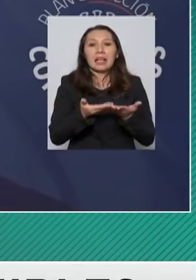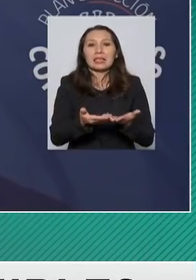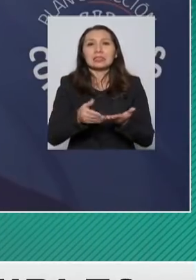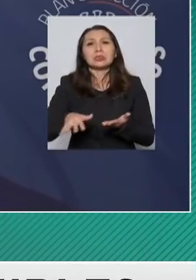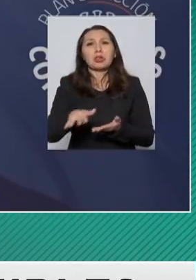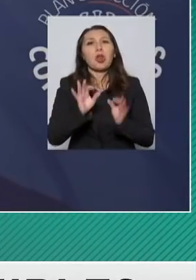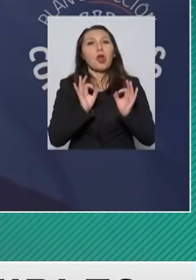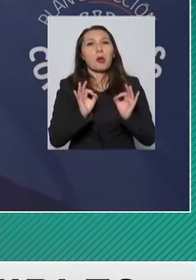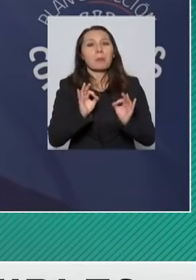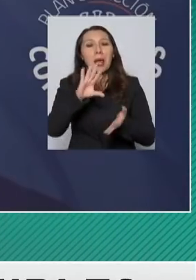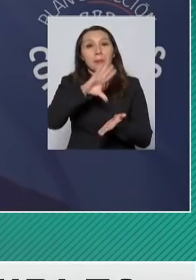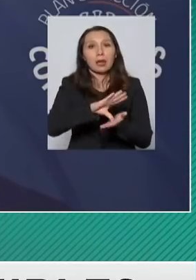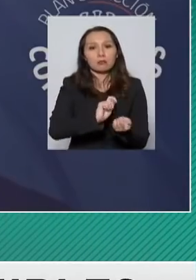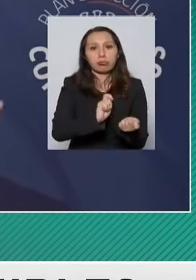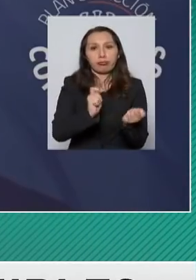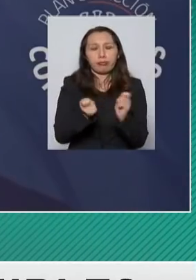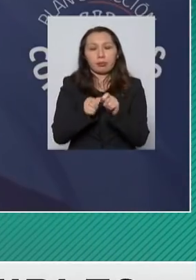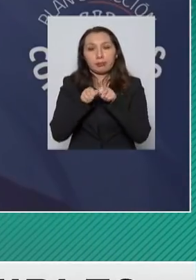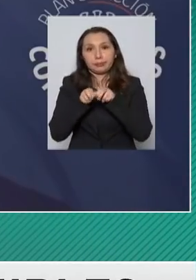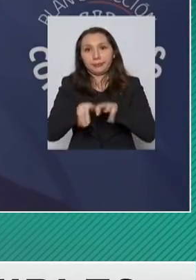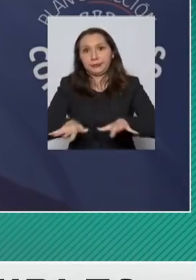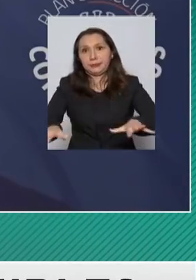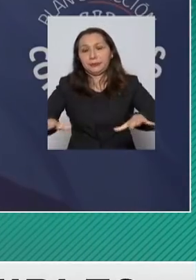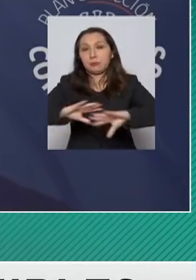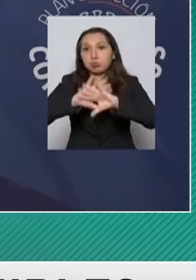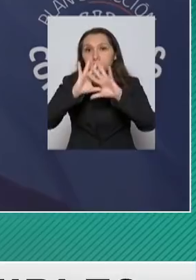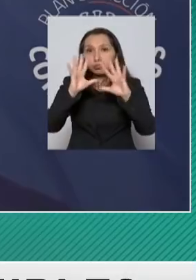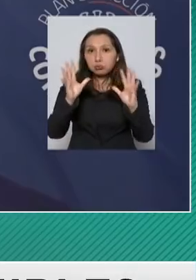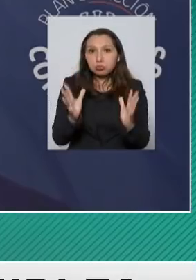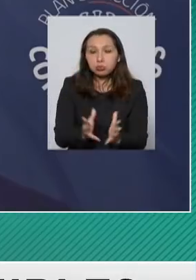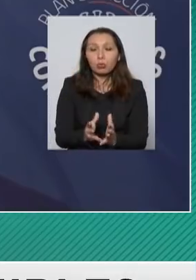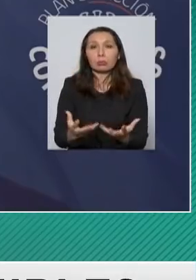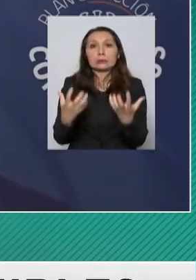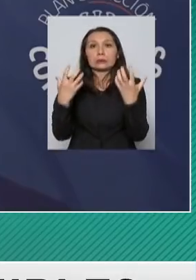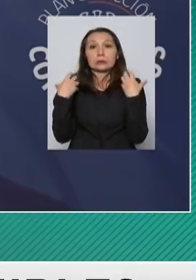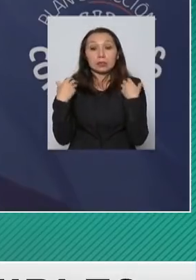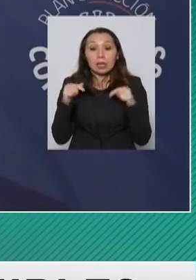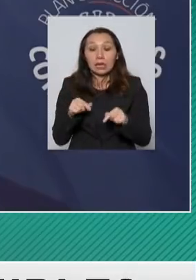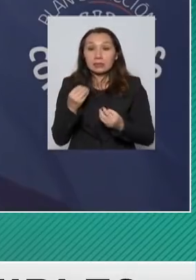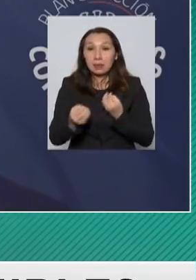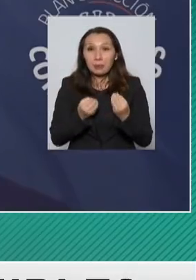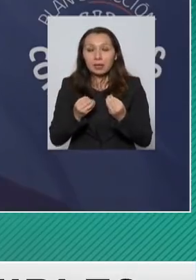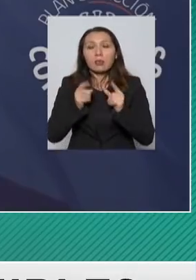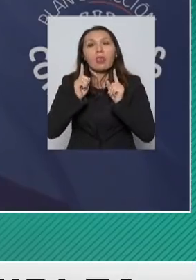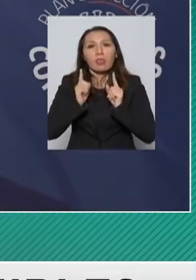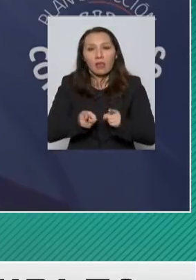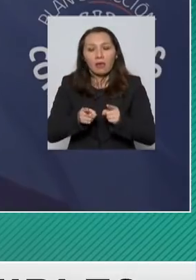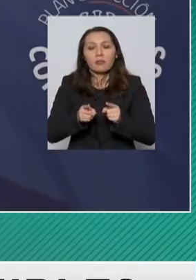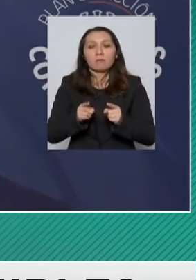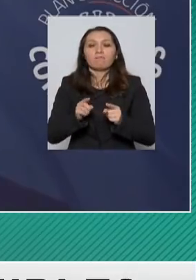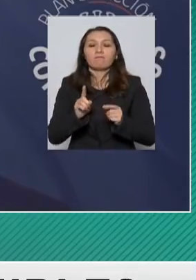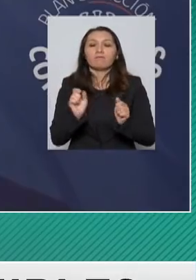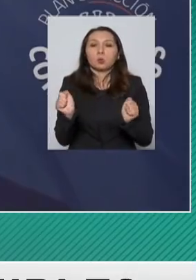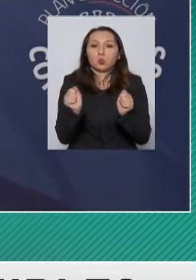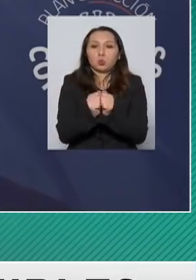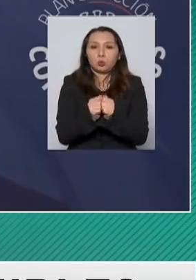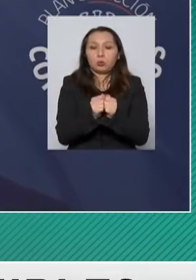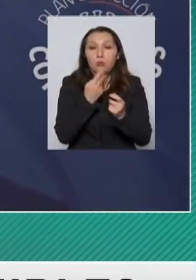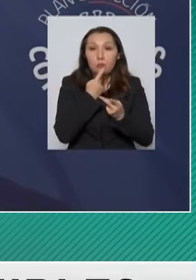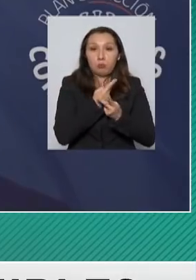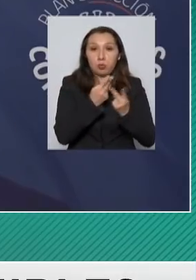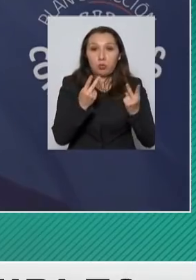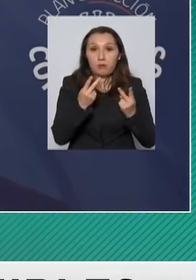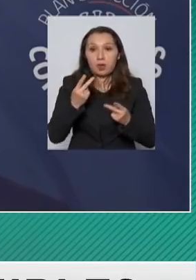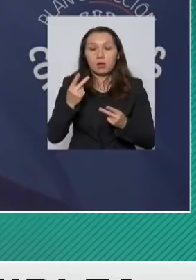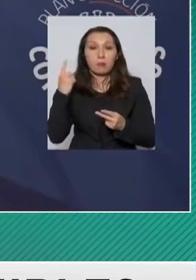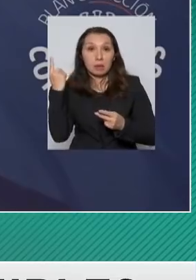situación normal al país a atender una pandemia de carácter mundial. Cuando ocurre esto, se tiene que juntar tanto el sector público